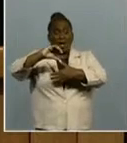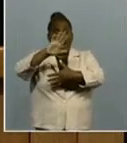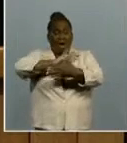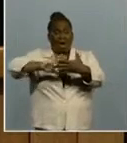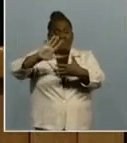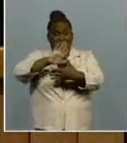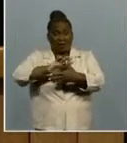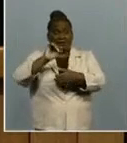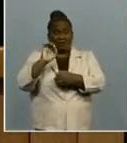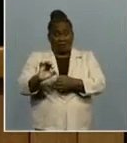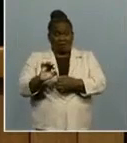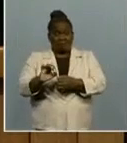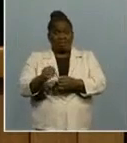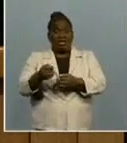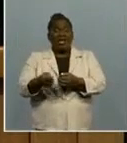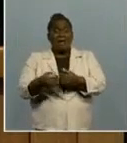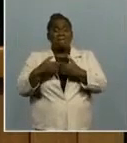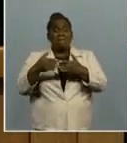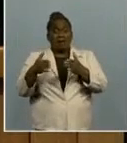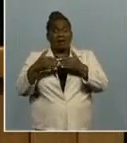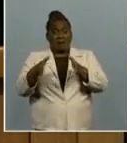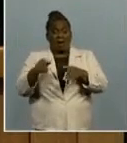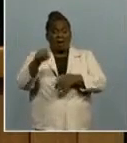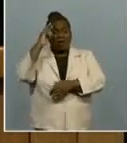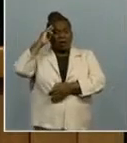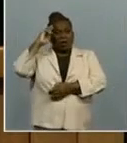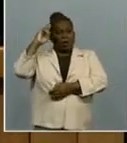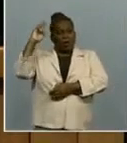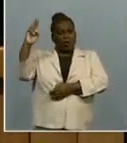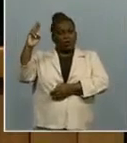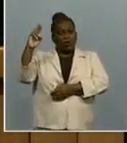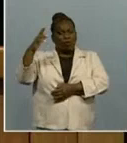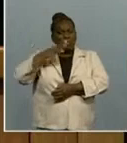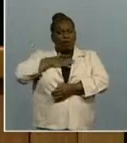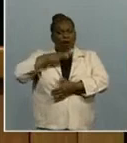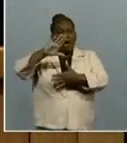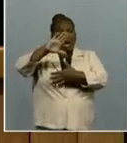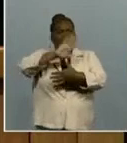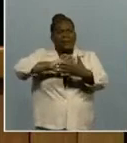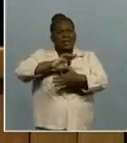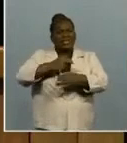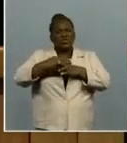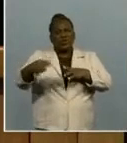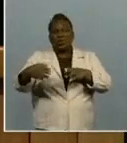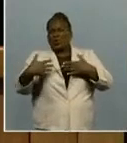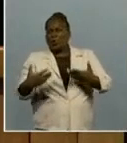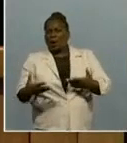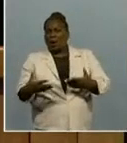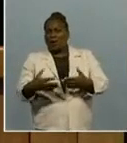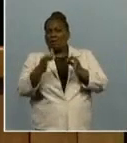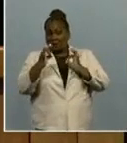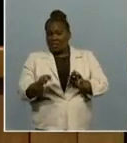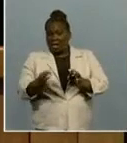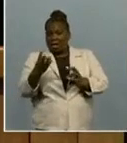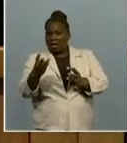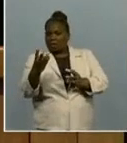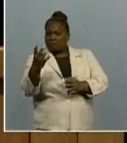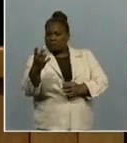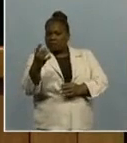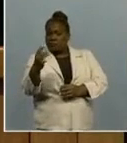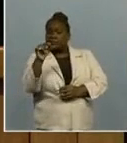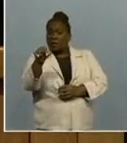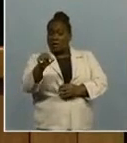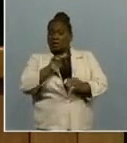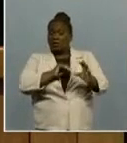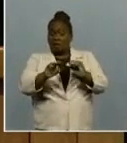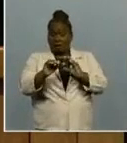panamá donde recordó la verdadera historia de nuestra américa estas realizaciones las